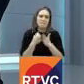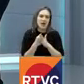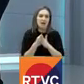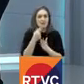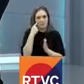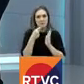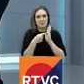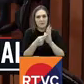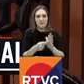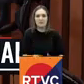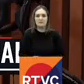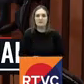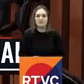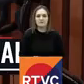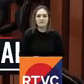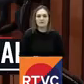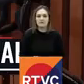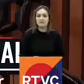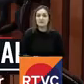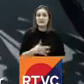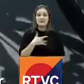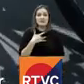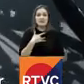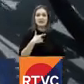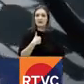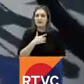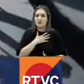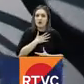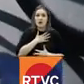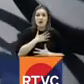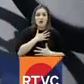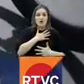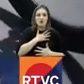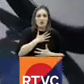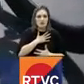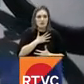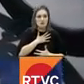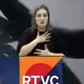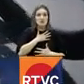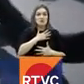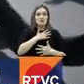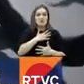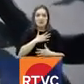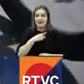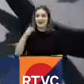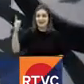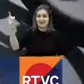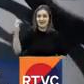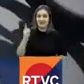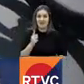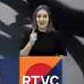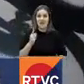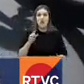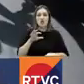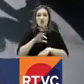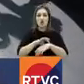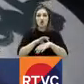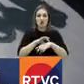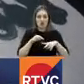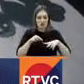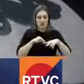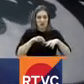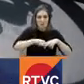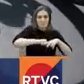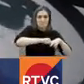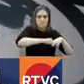campeón. Era lo único que sentía, que no podía respirar. Cuando llegó el doctor, tuvieron que enderezar el fémur porque se había roto, y para que dejara